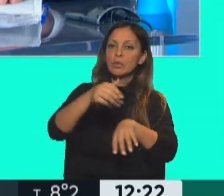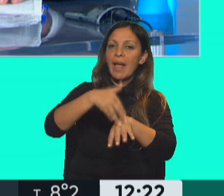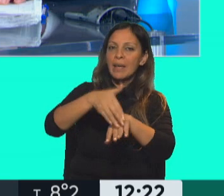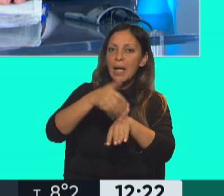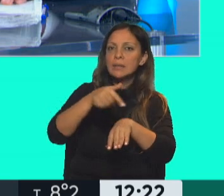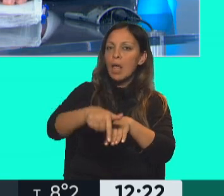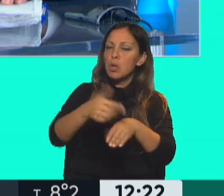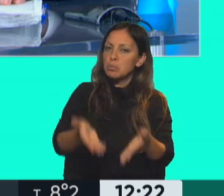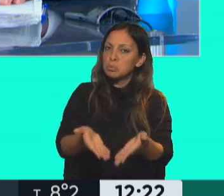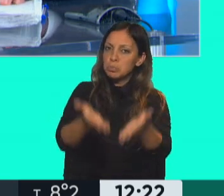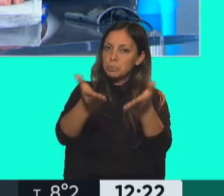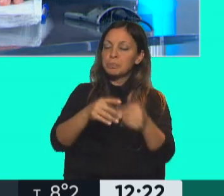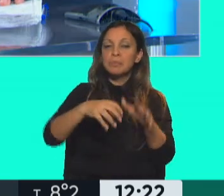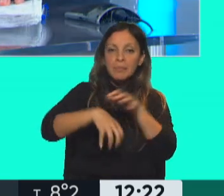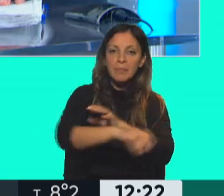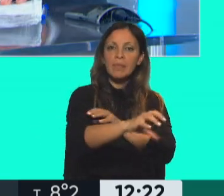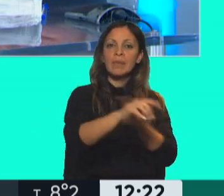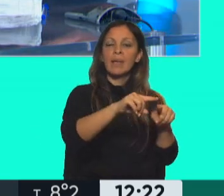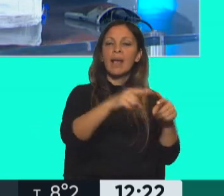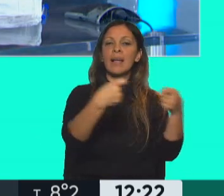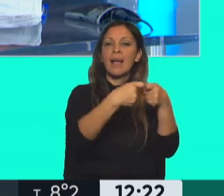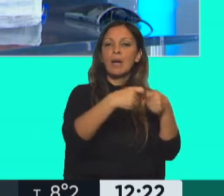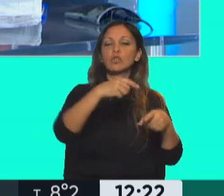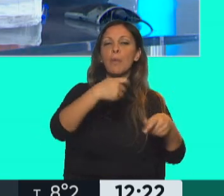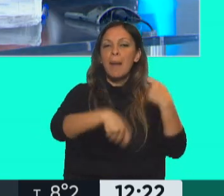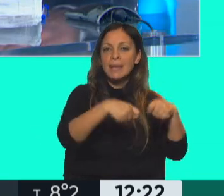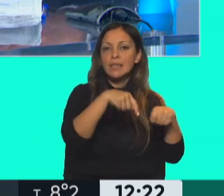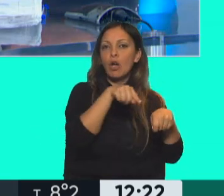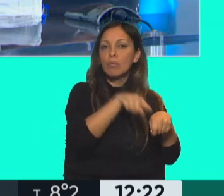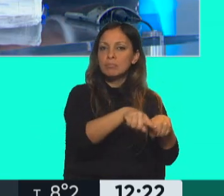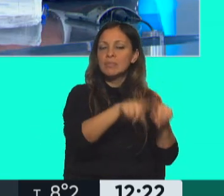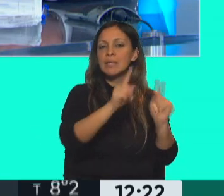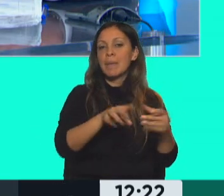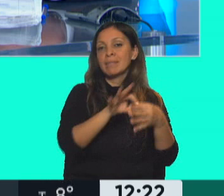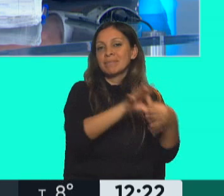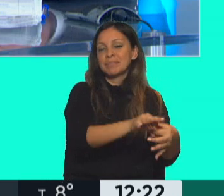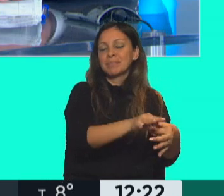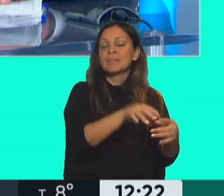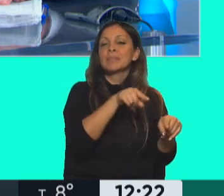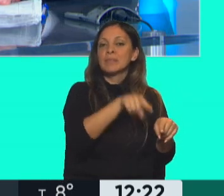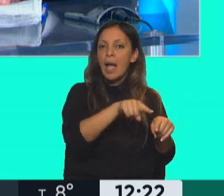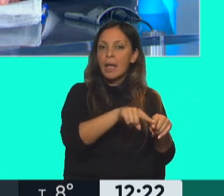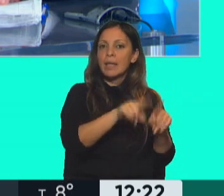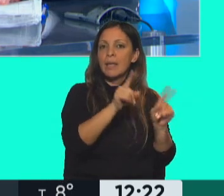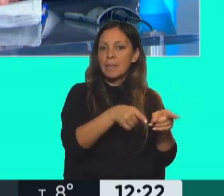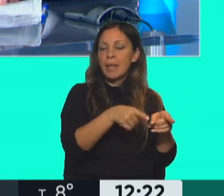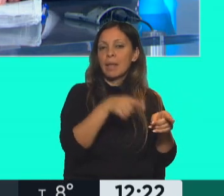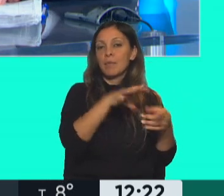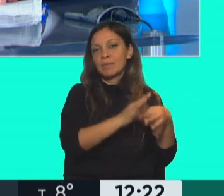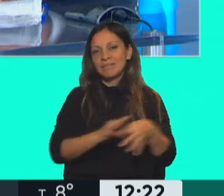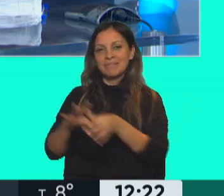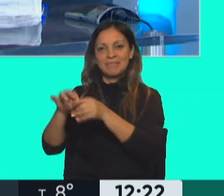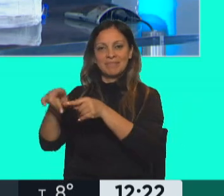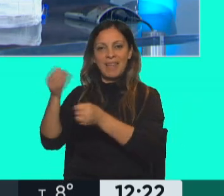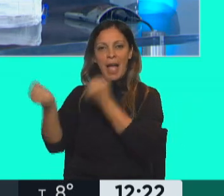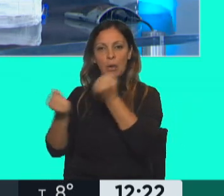recuperación muy fuerte. Y después el caucho y plástico, obviamente, porque está muy vinculado al tema de la industria automotriz, la de neumáticos,